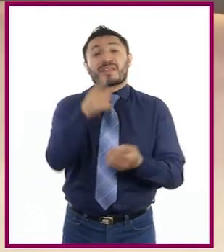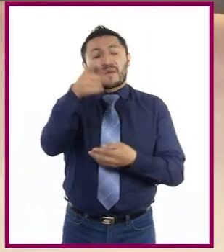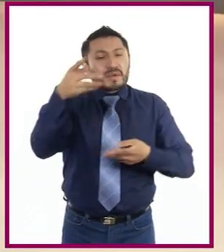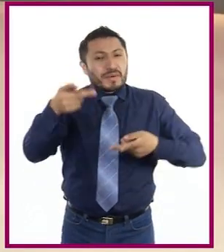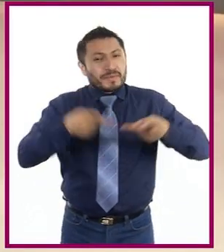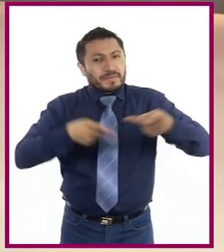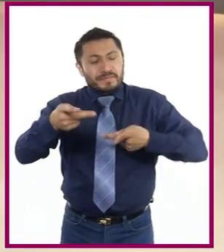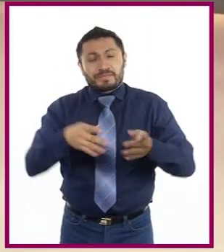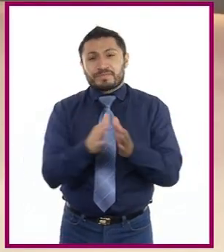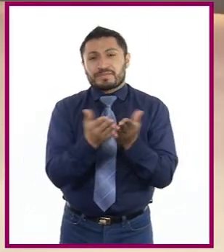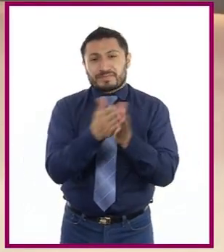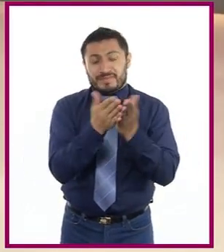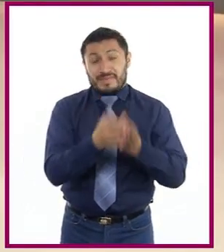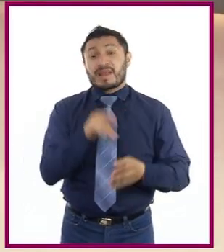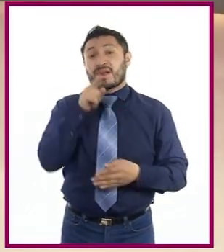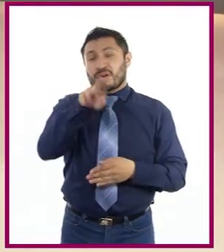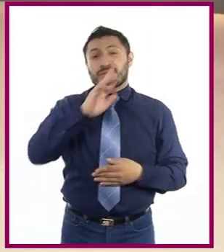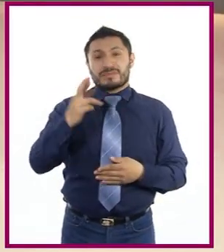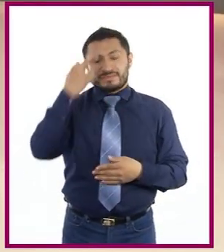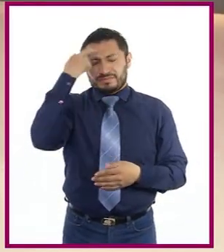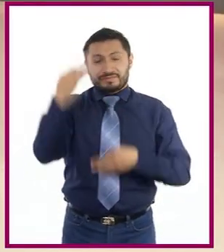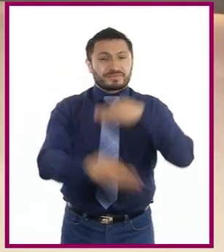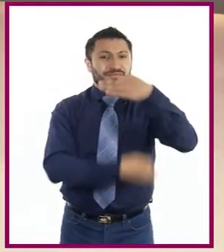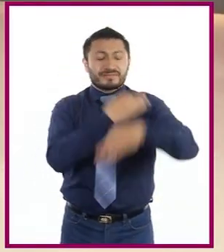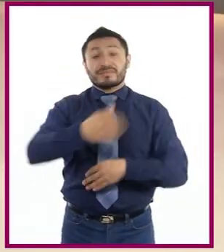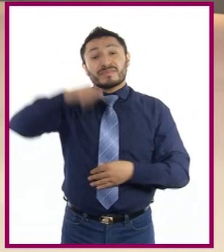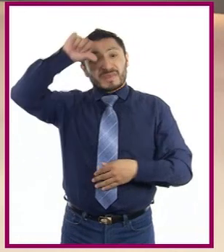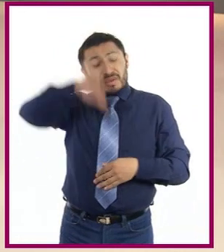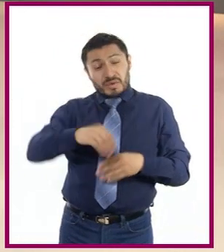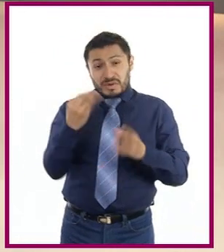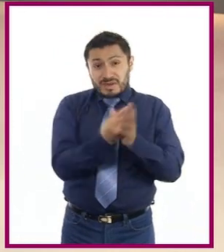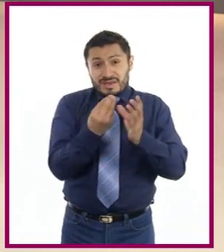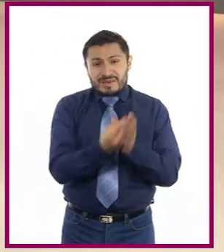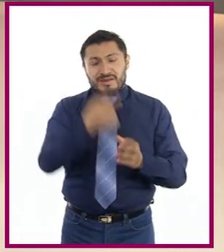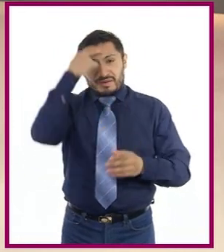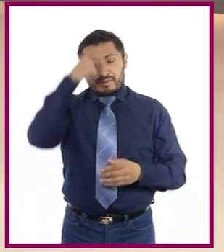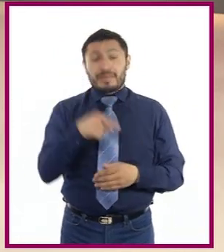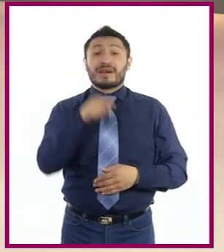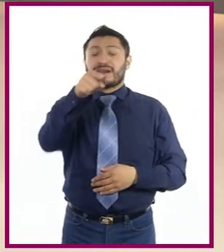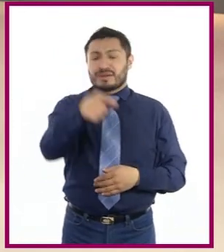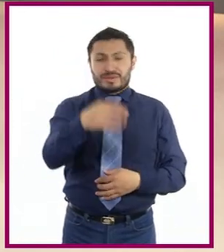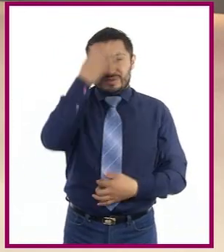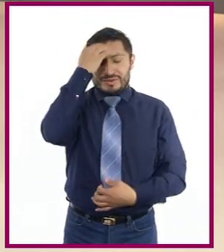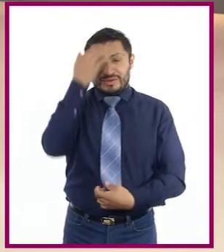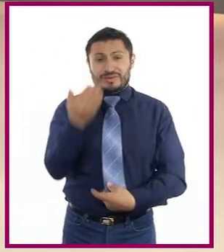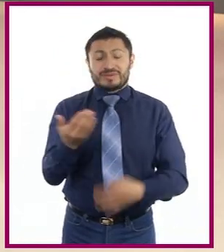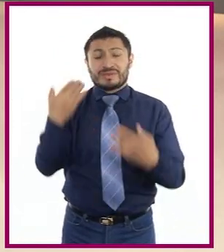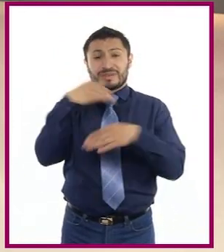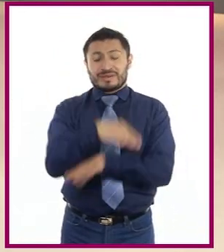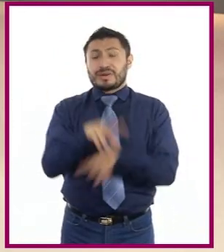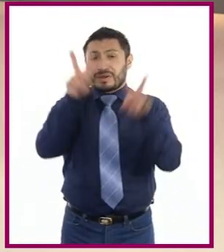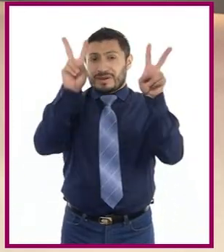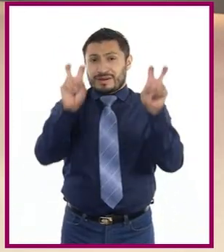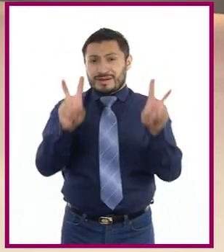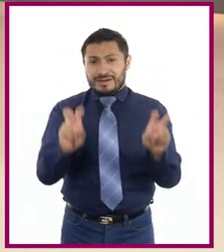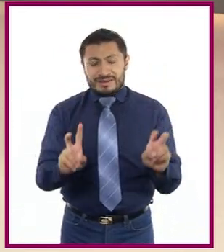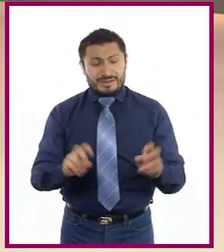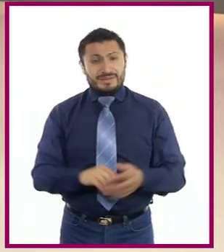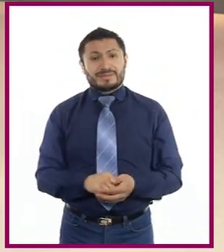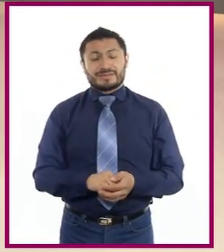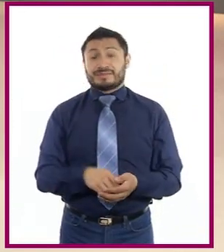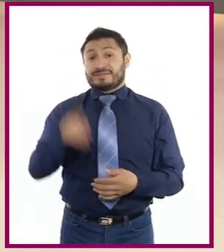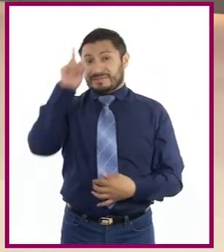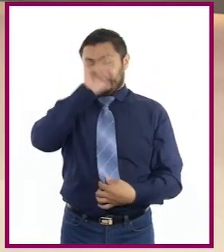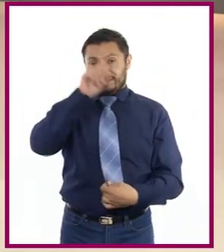su libro de texto. Recuerden que todo lo que veamos les servirá para conocer más sobre el contenido que se tratará. Así